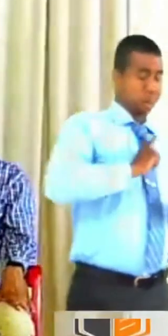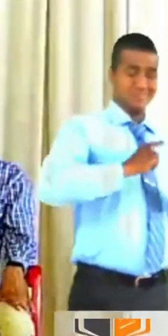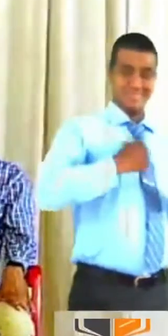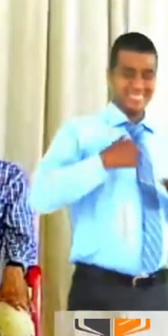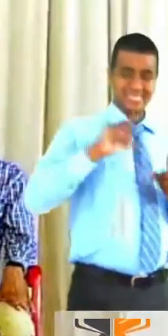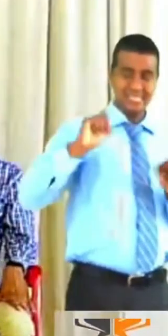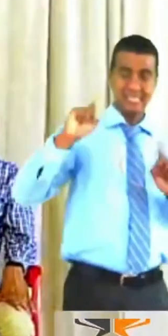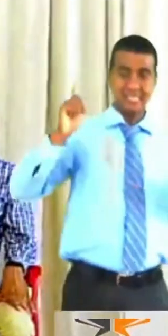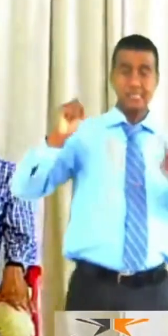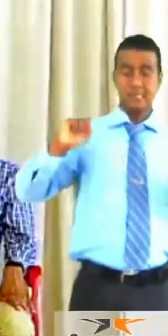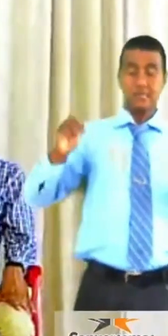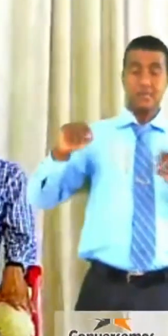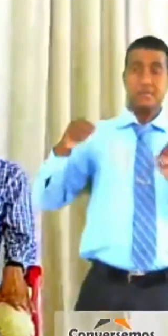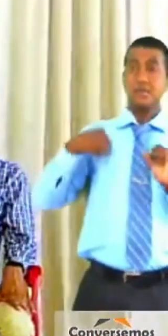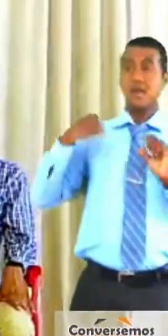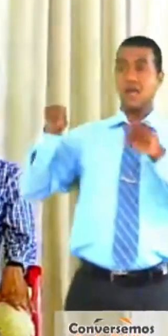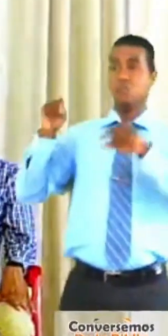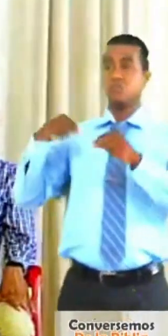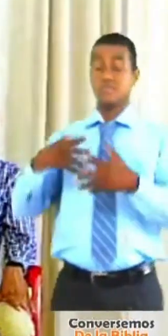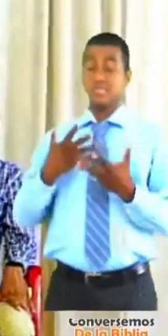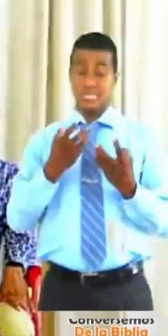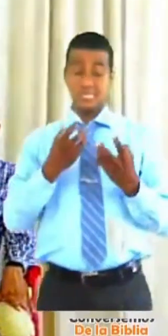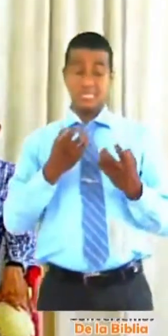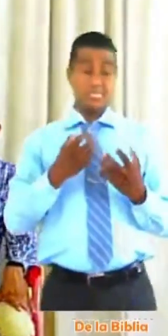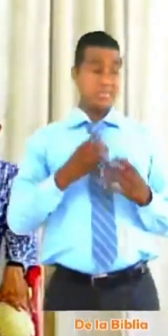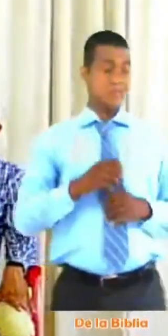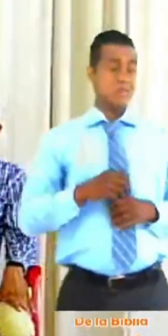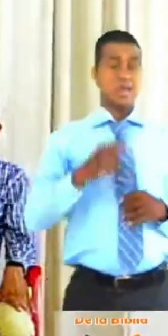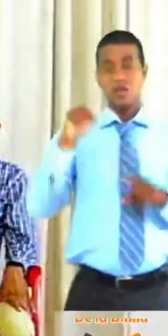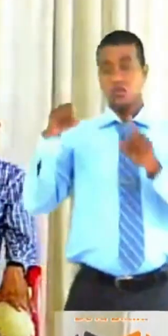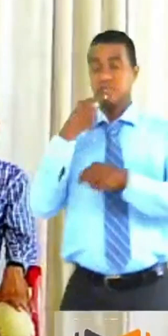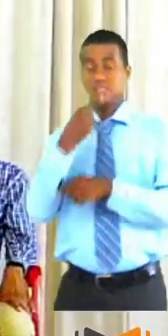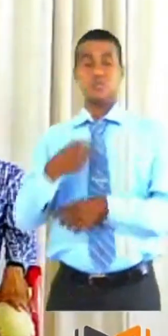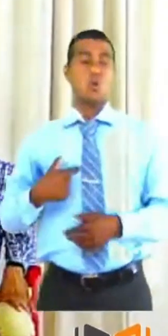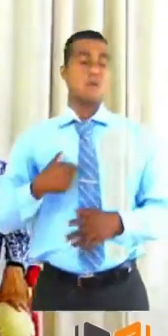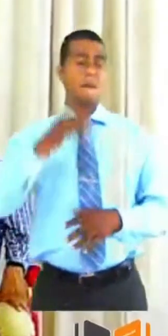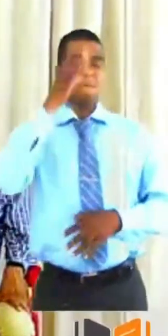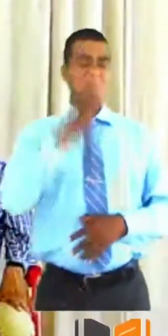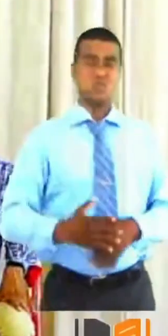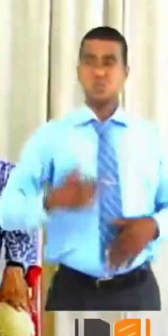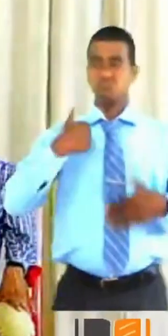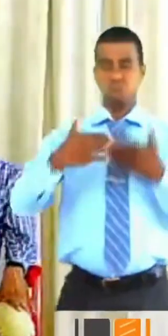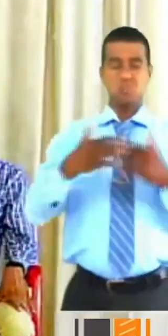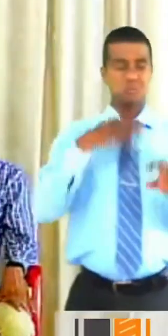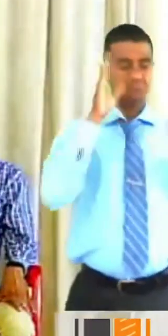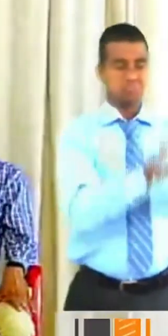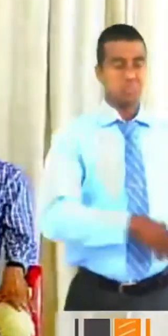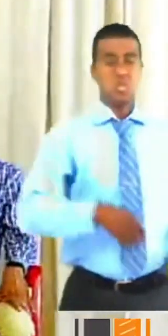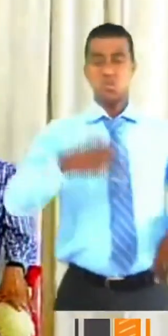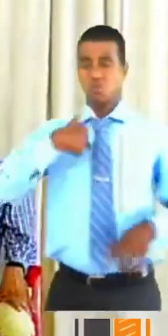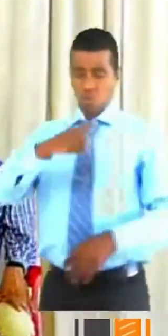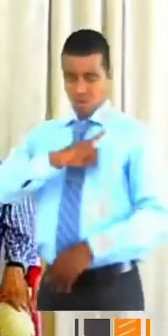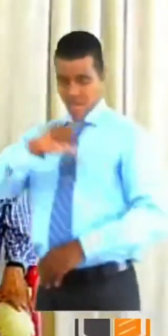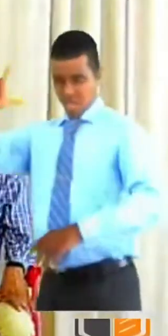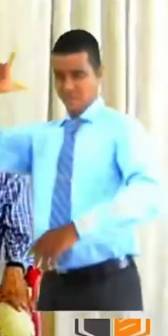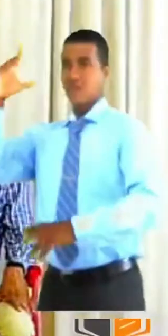poder y se pasan por encima del que sea. Yo tengo que ser pastor, me paso por encima del que sea. Yo tengo que ser el líder en la